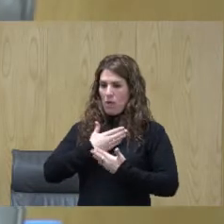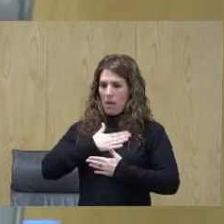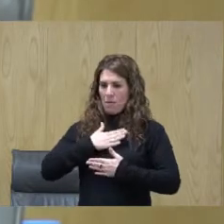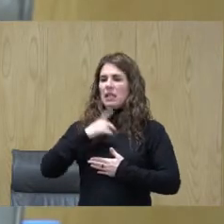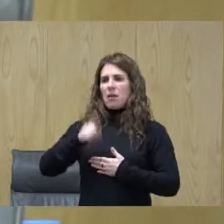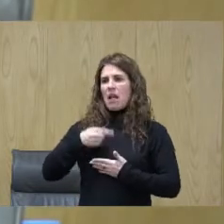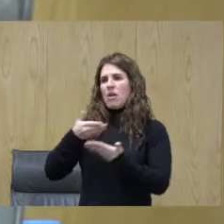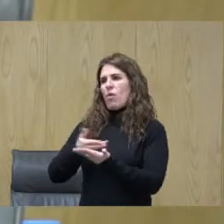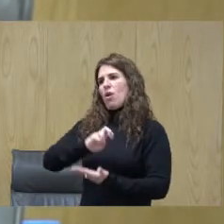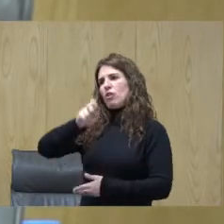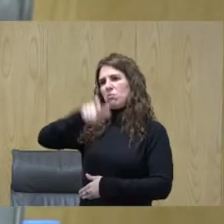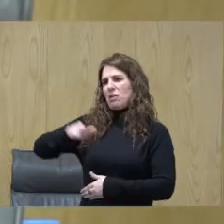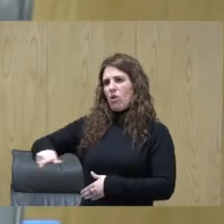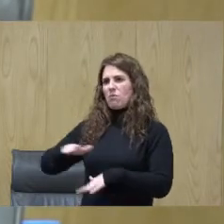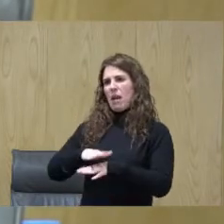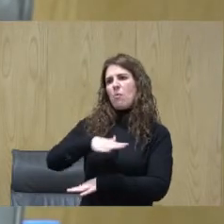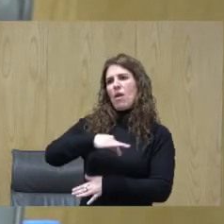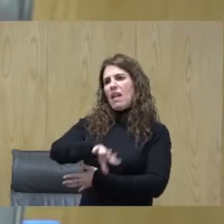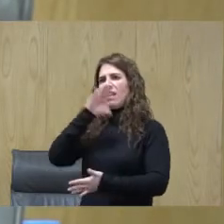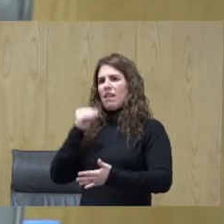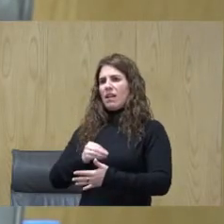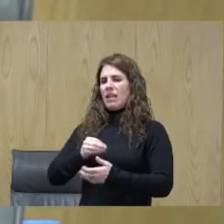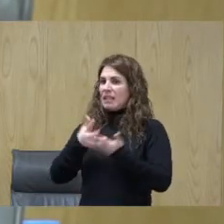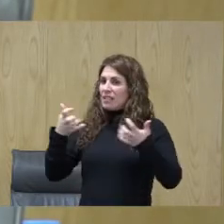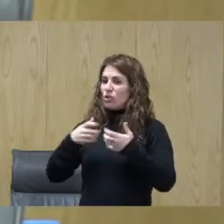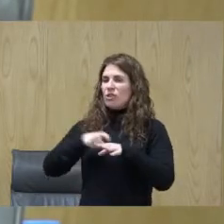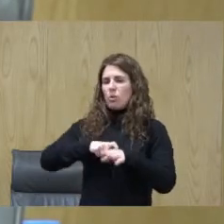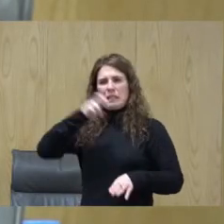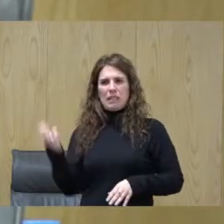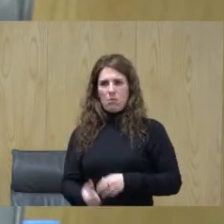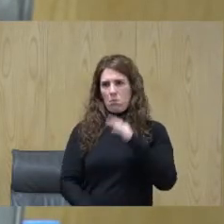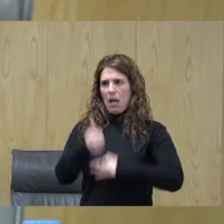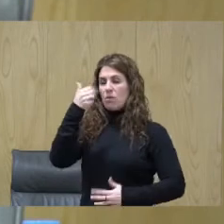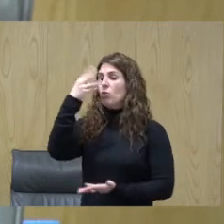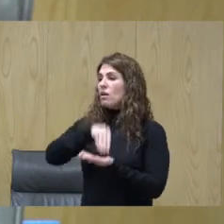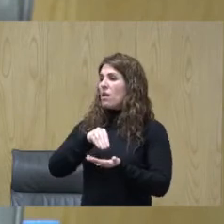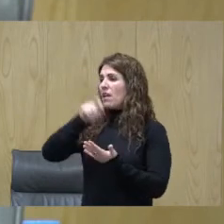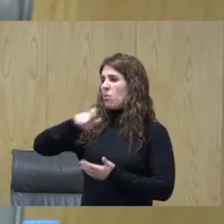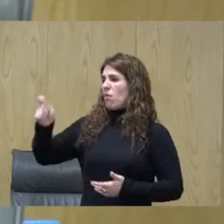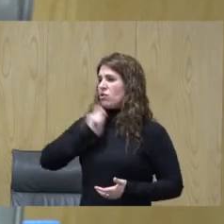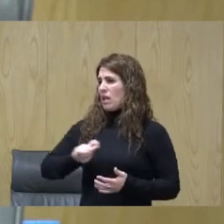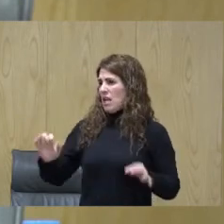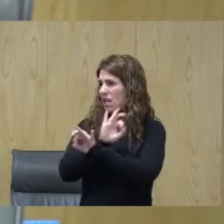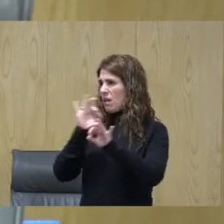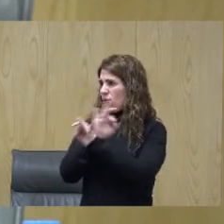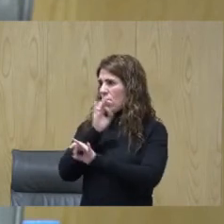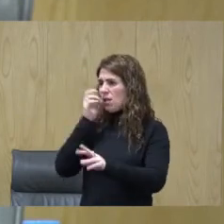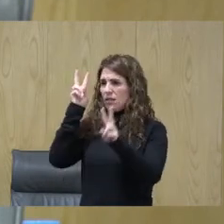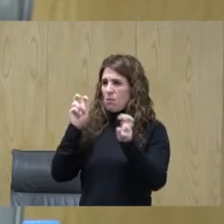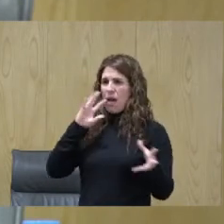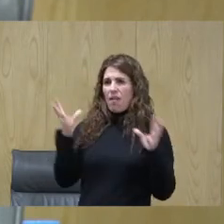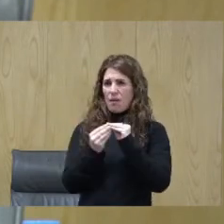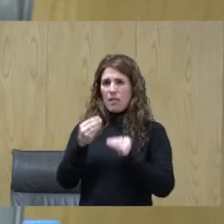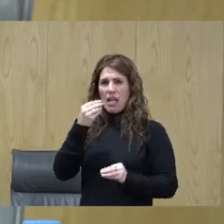gente por entender muchos más textos. A veces los profesionales se equivocan al adaptar en lectura fácil